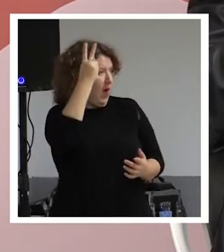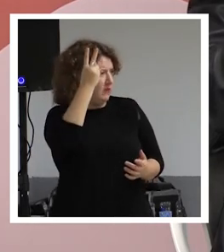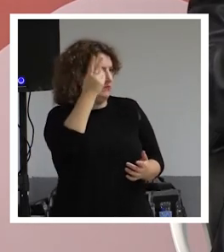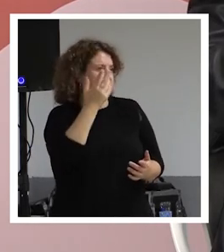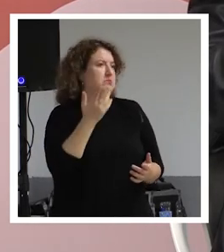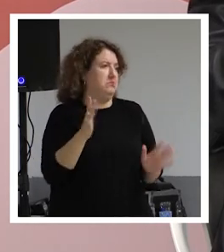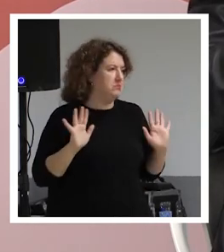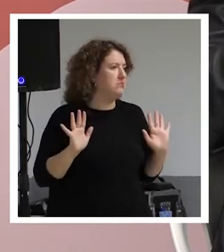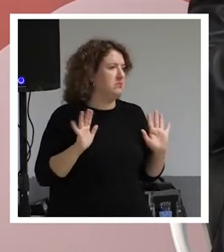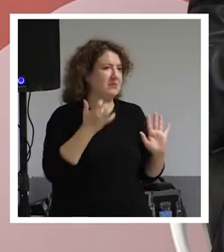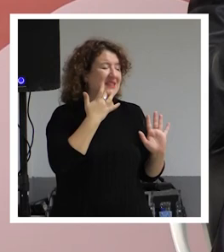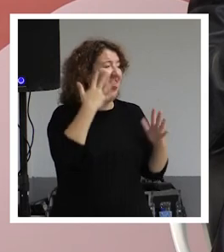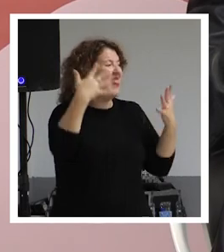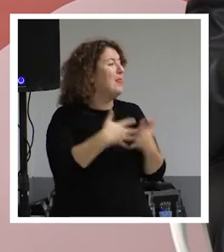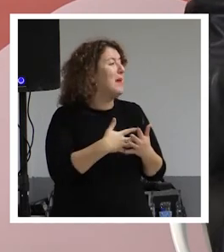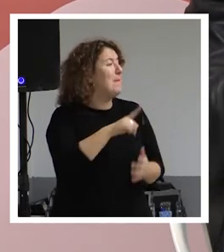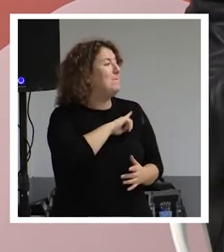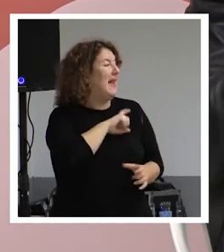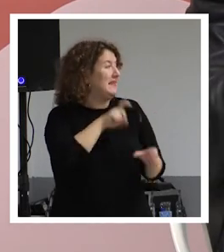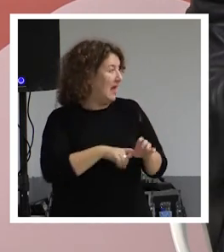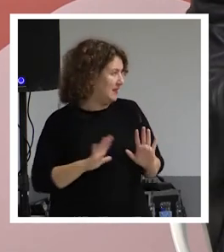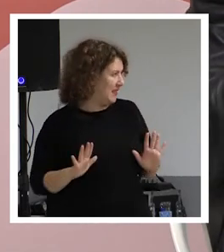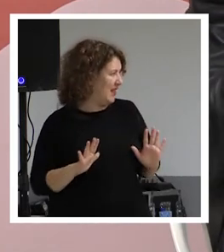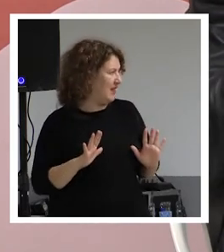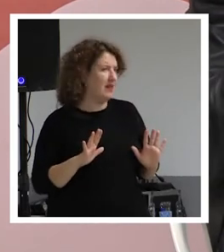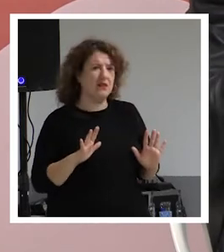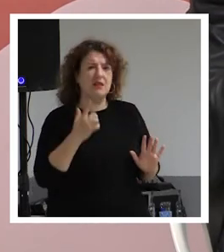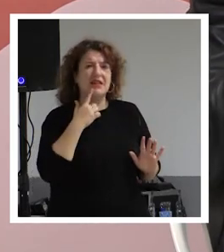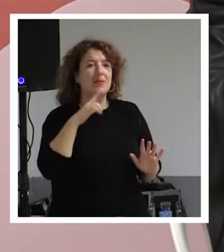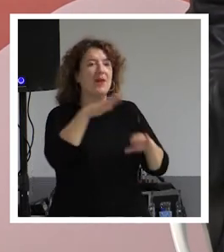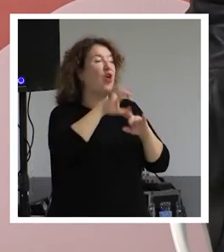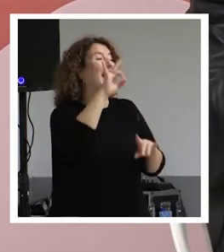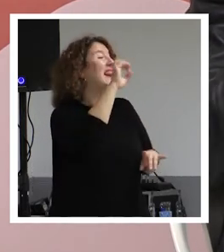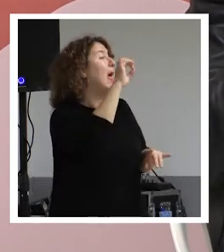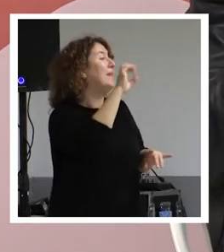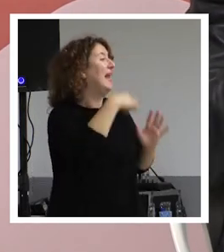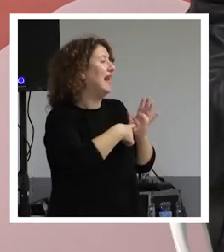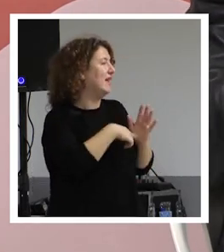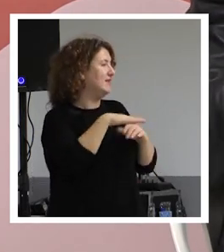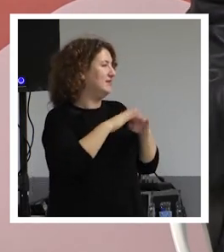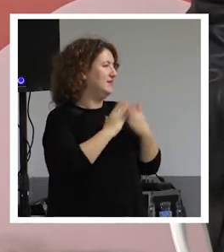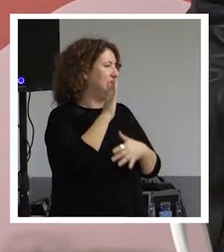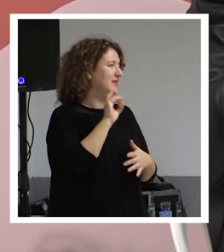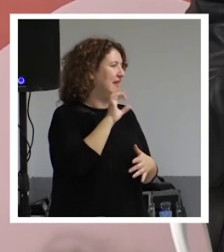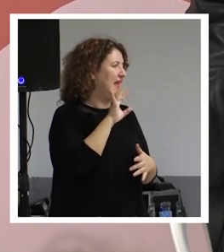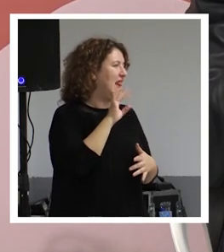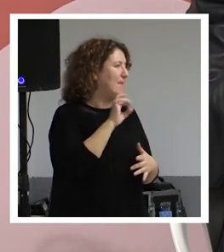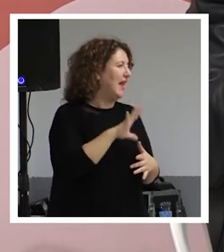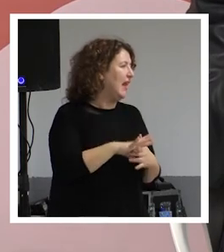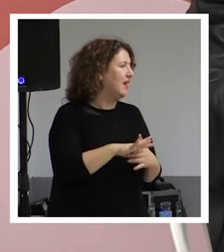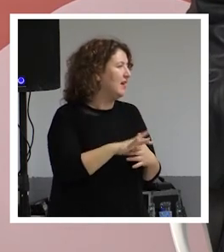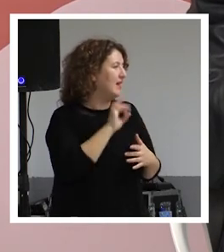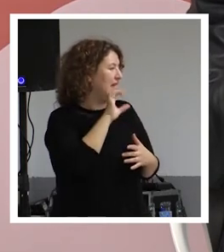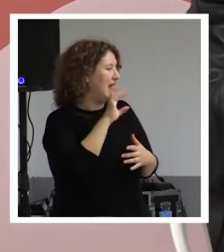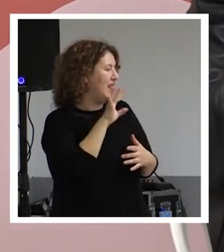amplio Fernando Pereyra hoy explicó en una mesa yo no tenía ese dato de que hay 900 comités de base en todo el país es así y algo